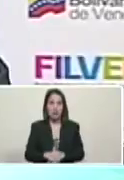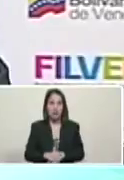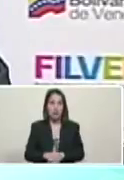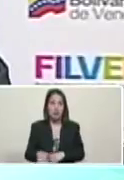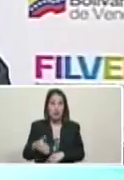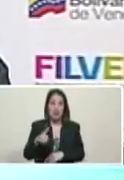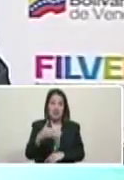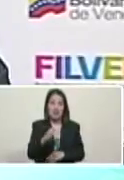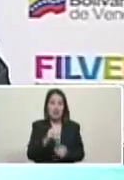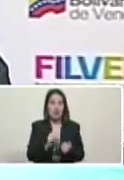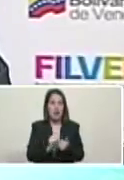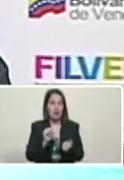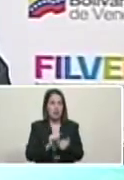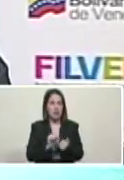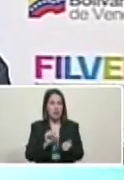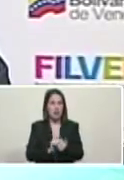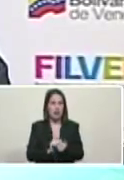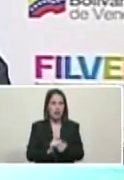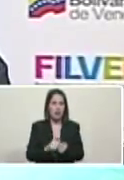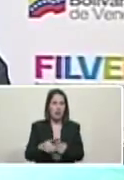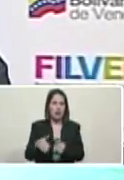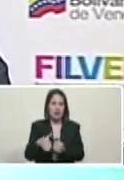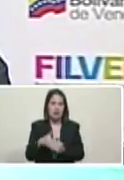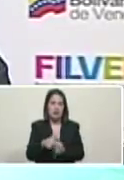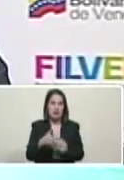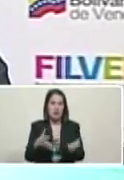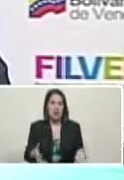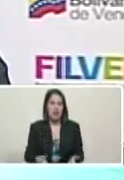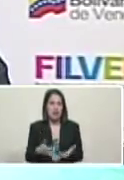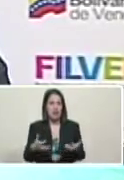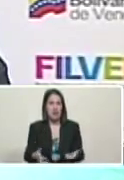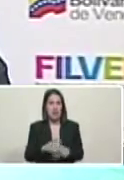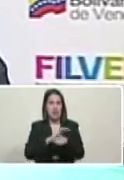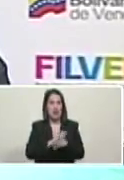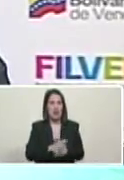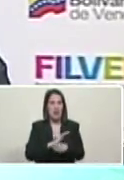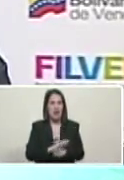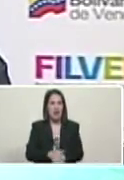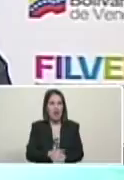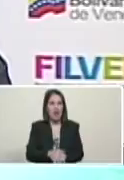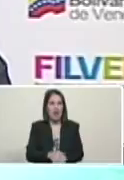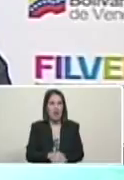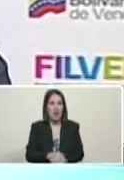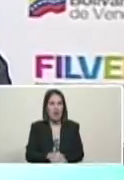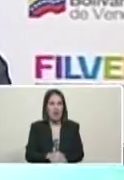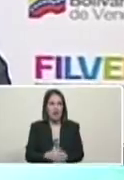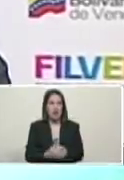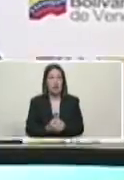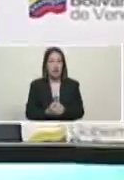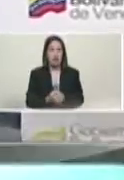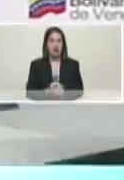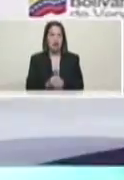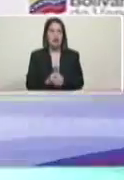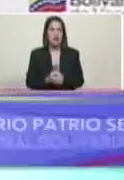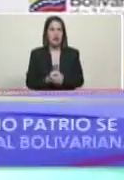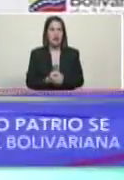Sardinas a la piedra. Sardinas con ensalada de naranja para amor.